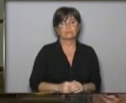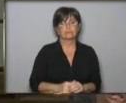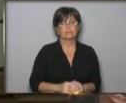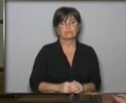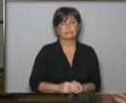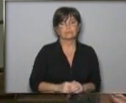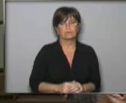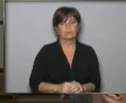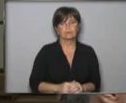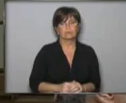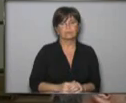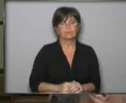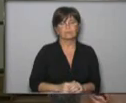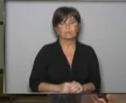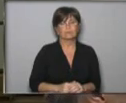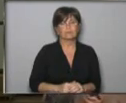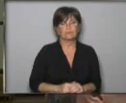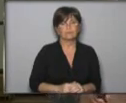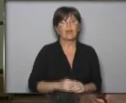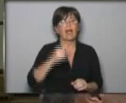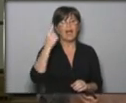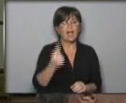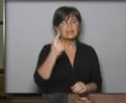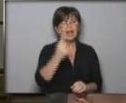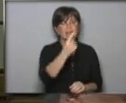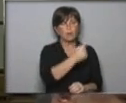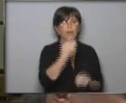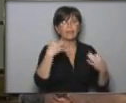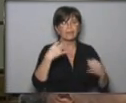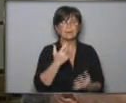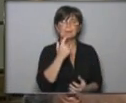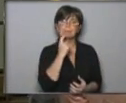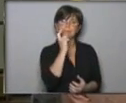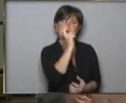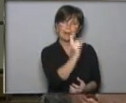Ciertamente tiene que a cada uno decirle una palabra,